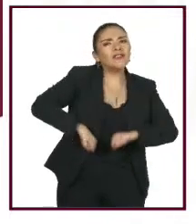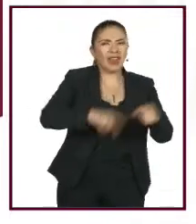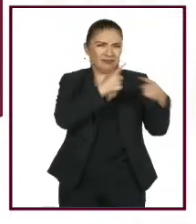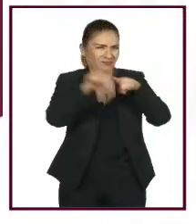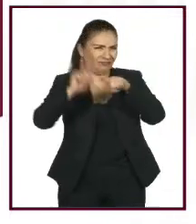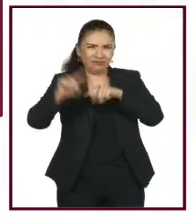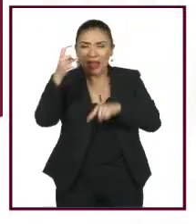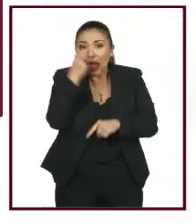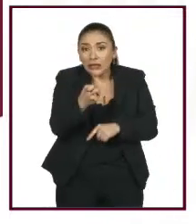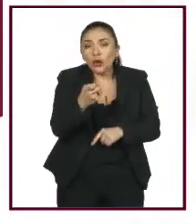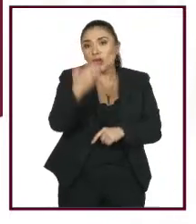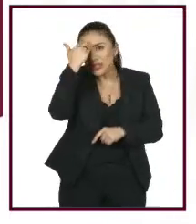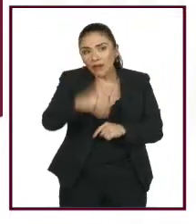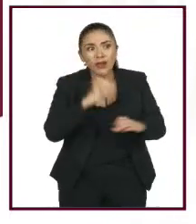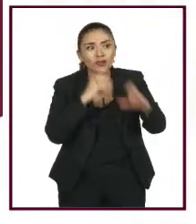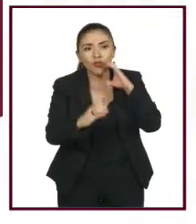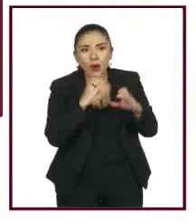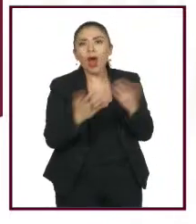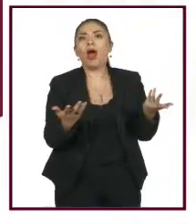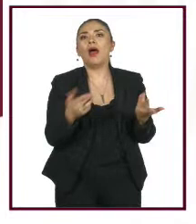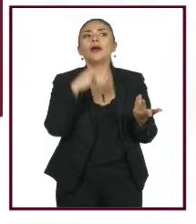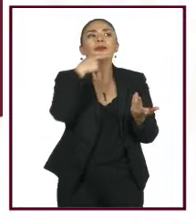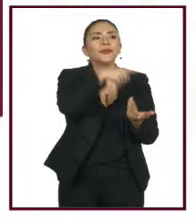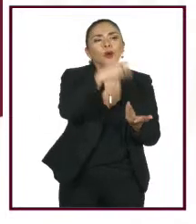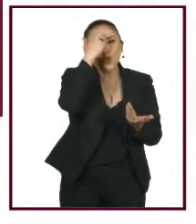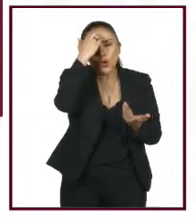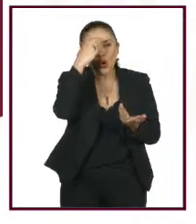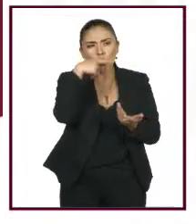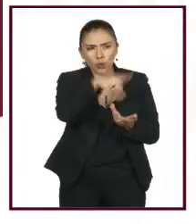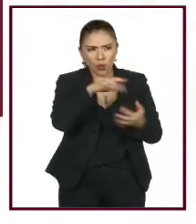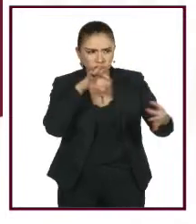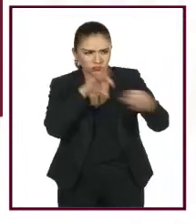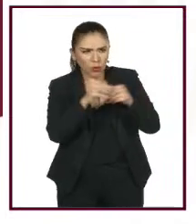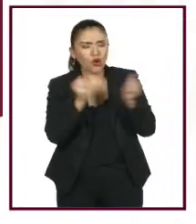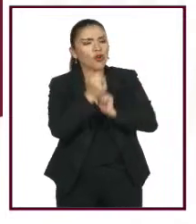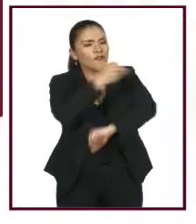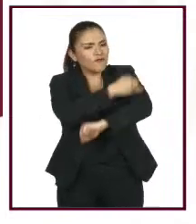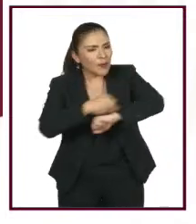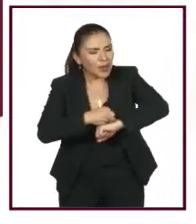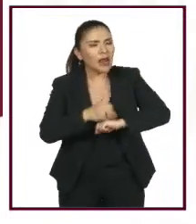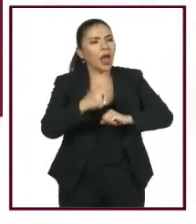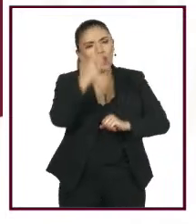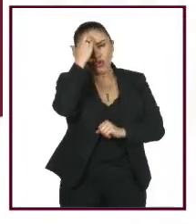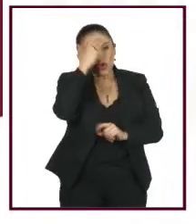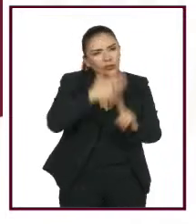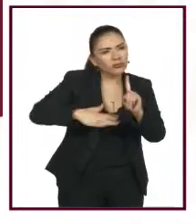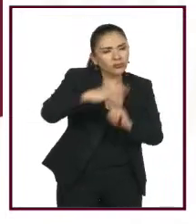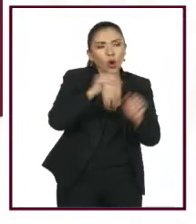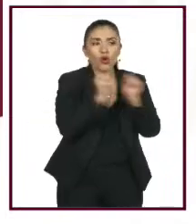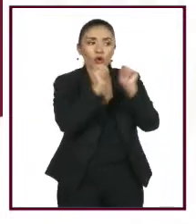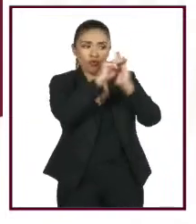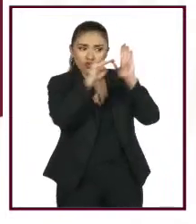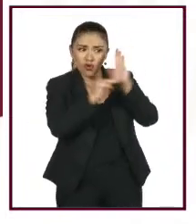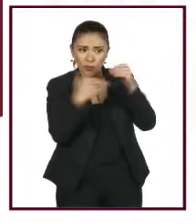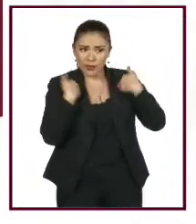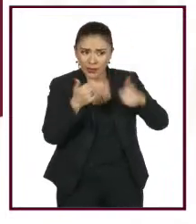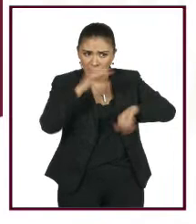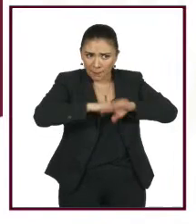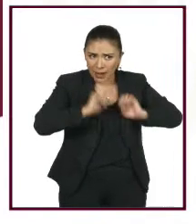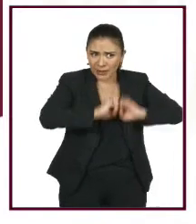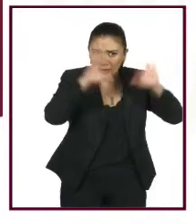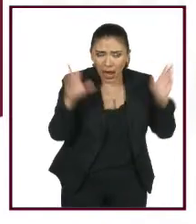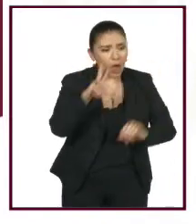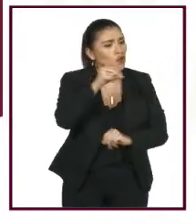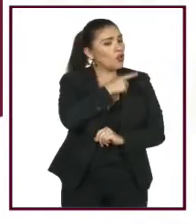sus tiempos libres, los adecuados lazos familiares y medioambientales, también que las normas sean claras contra el uso de